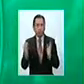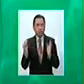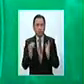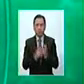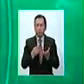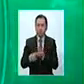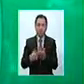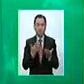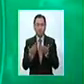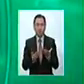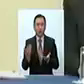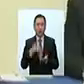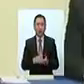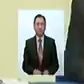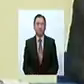la negociación.